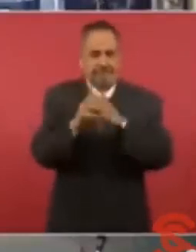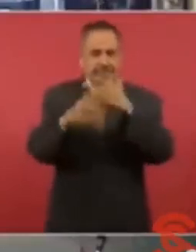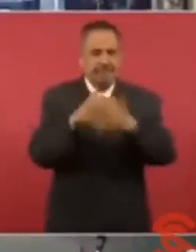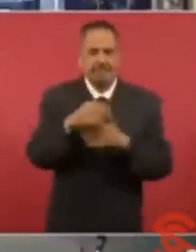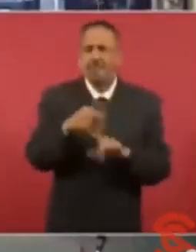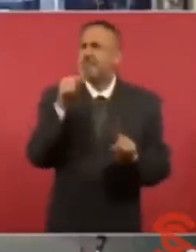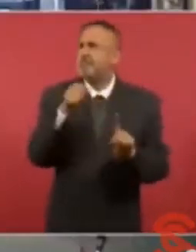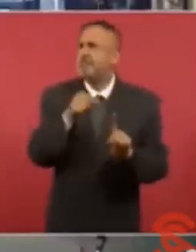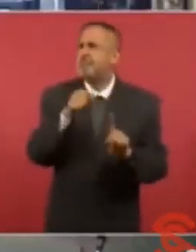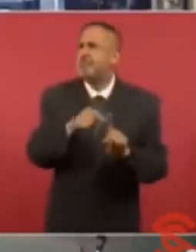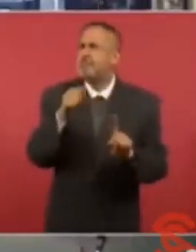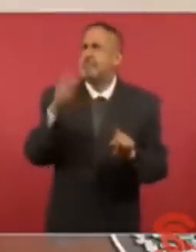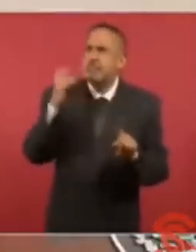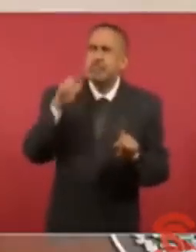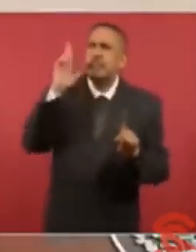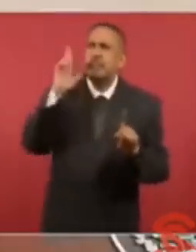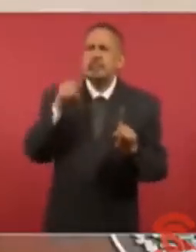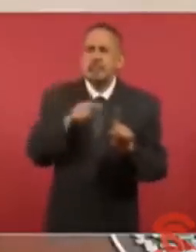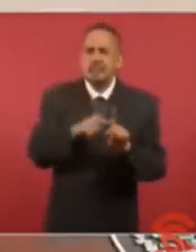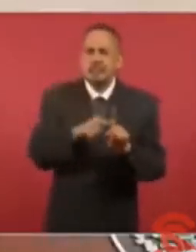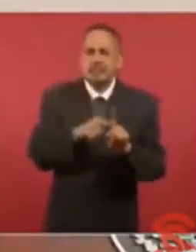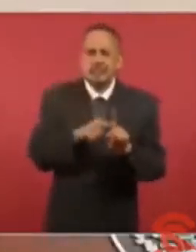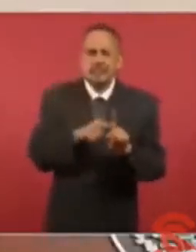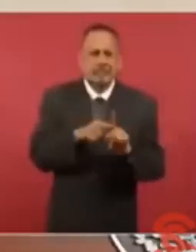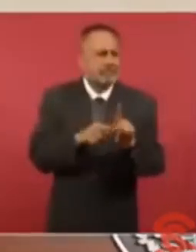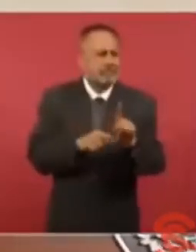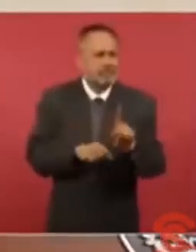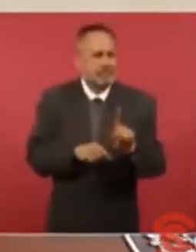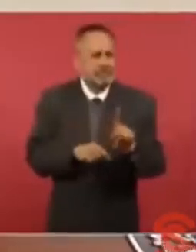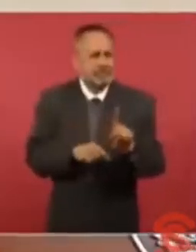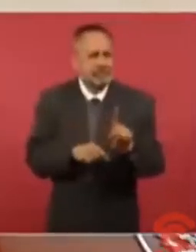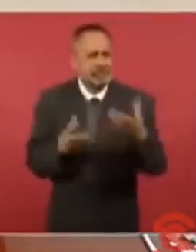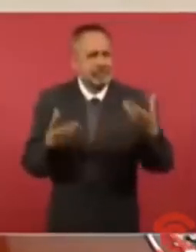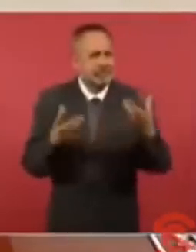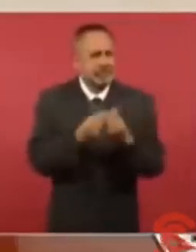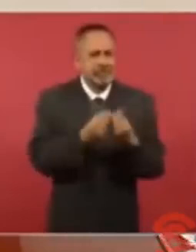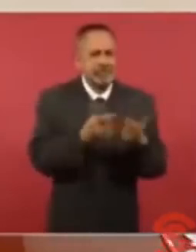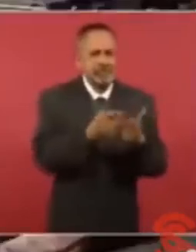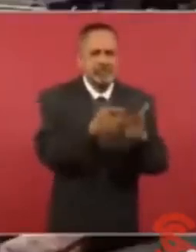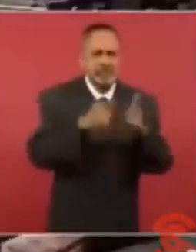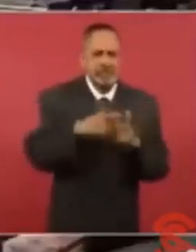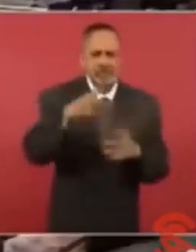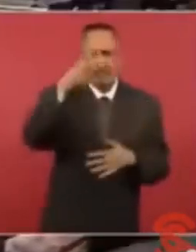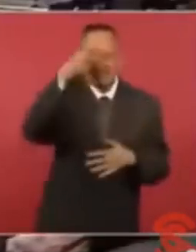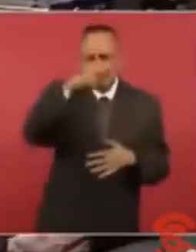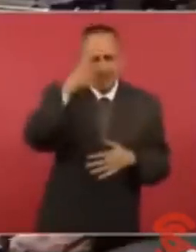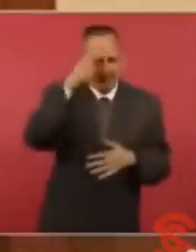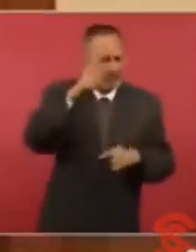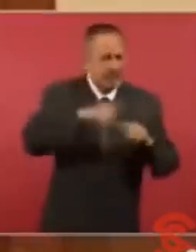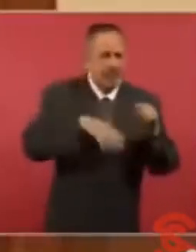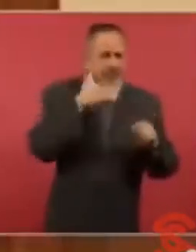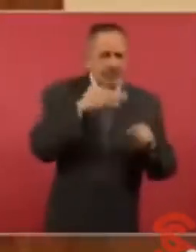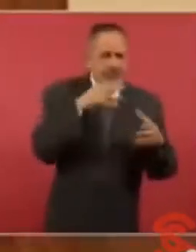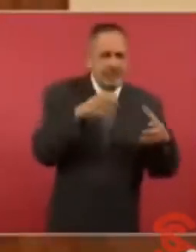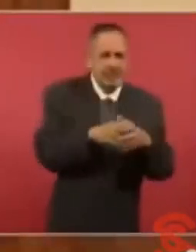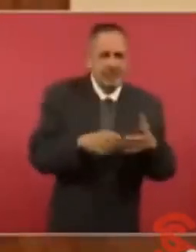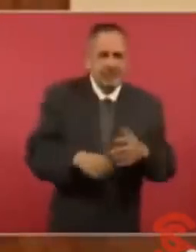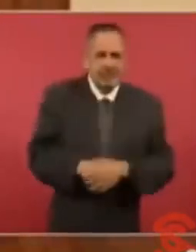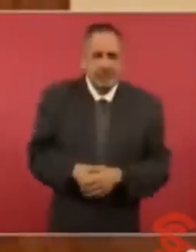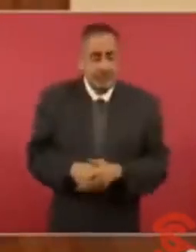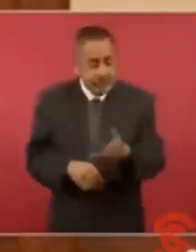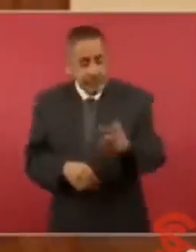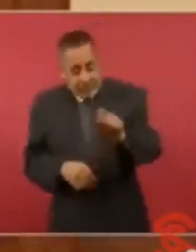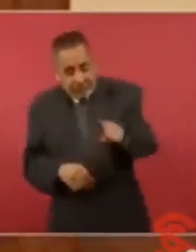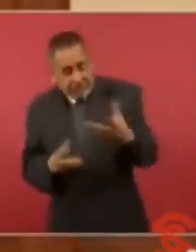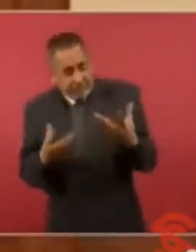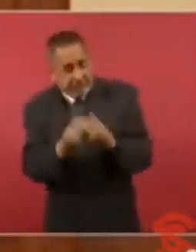creo que estaba en esto de mexicanos a favor de la corrupción, ¿eh? Eso, lo